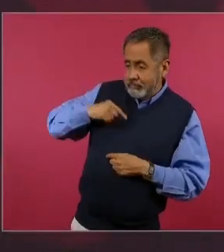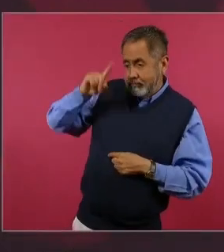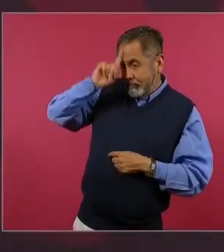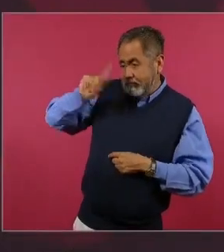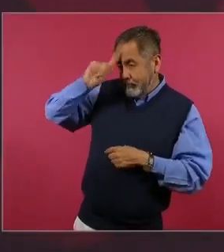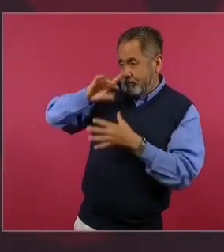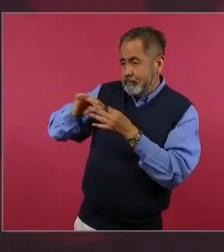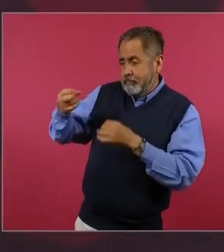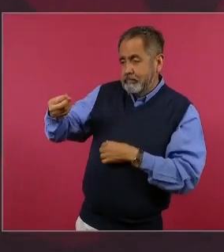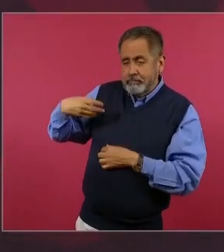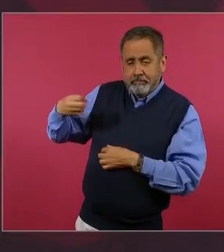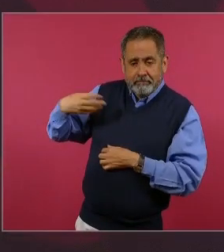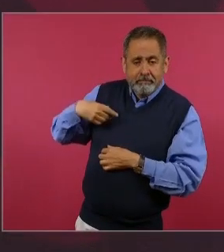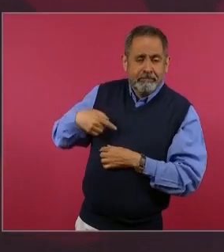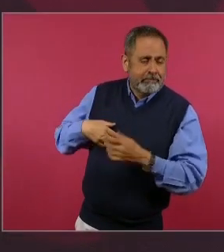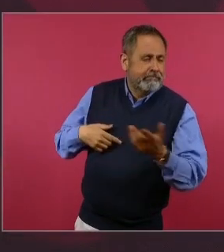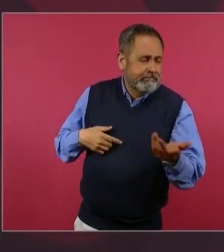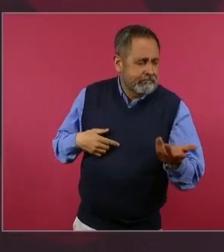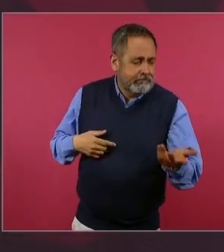ella.